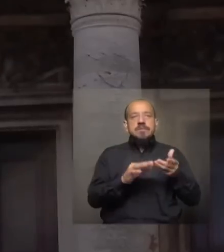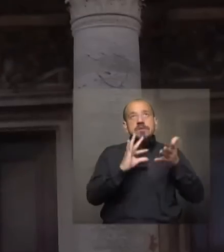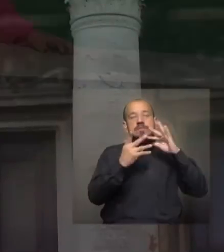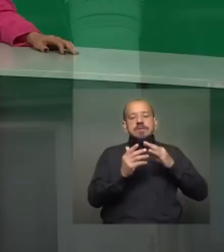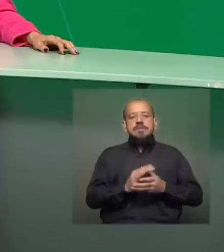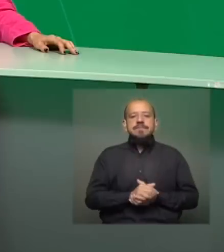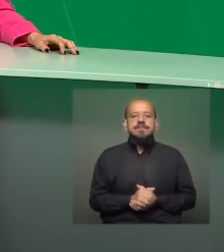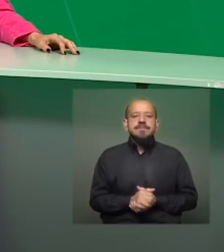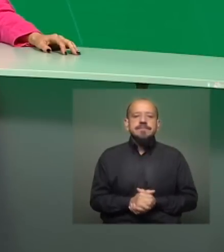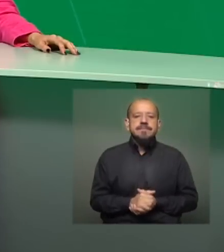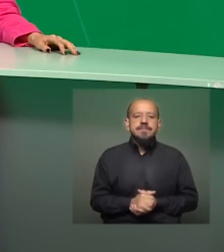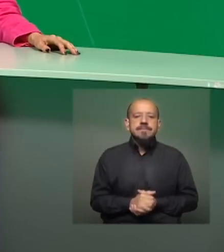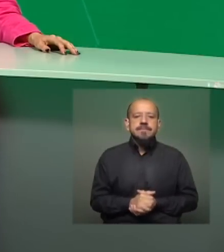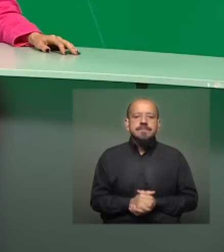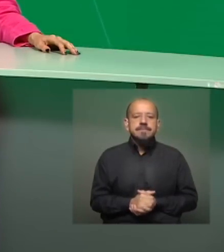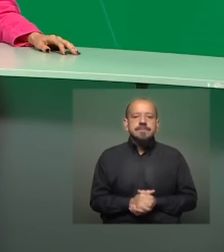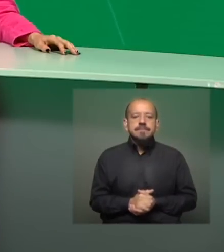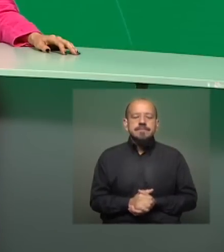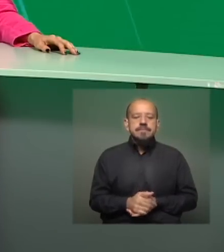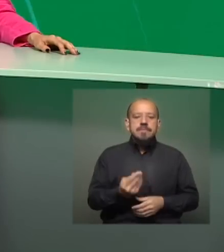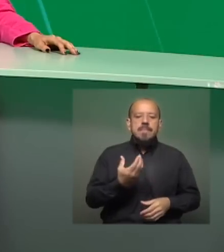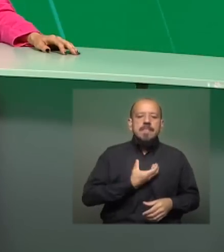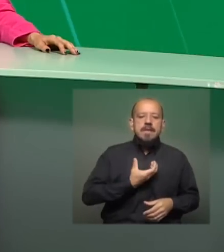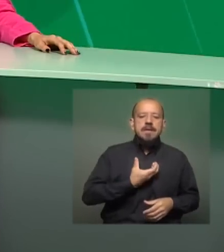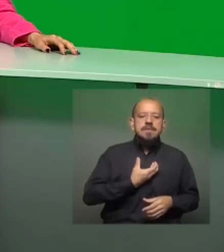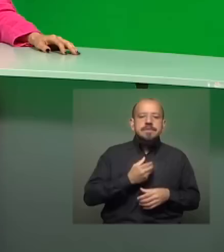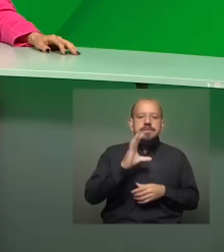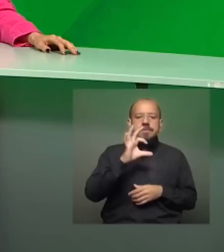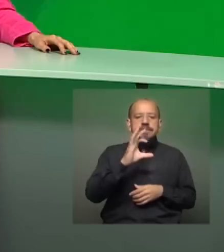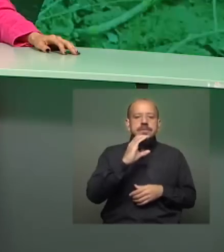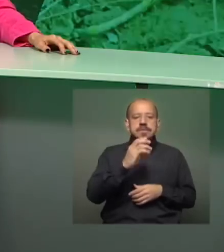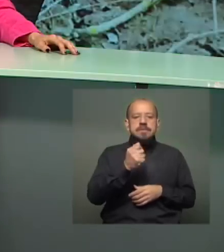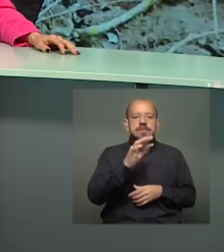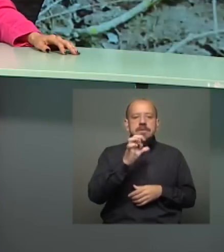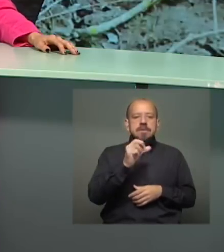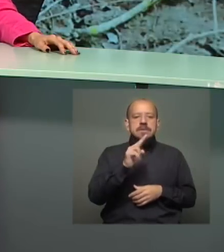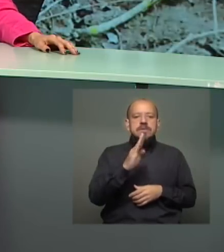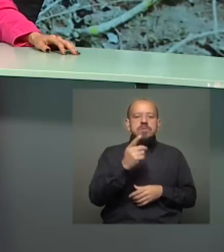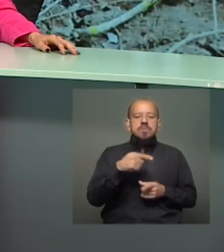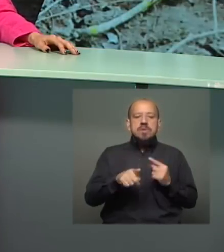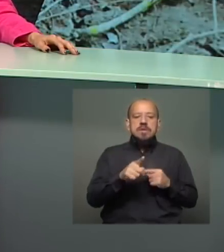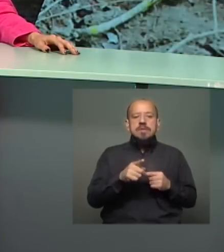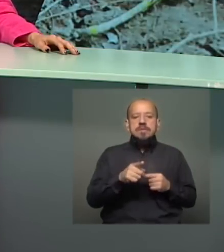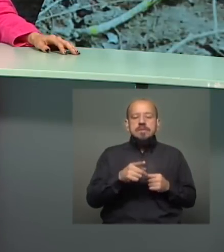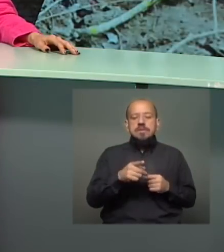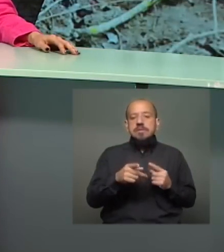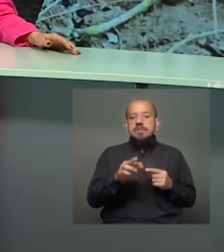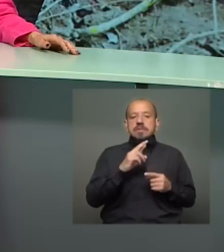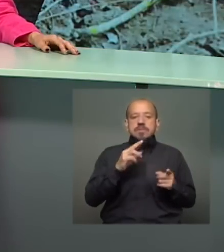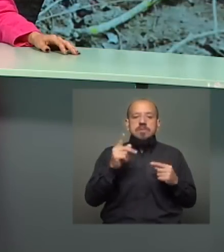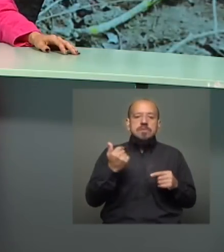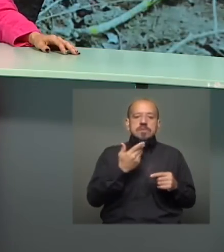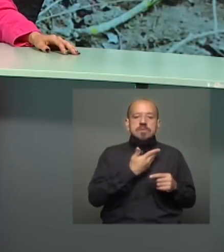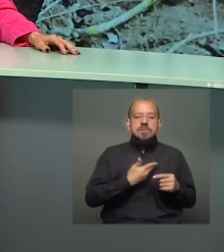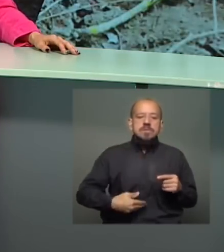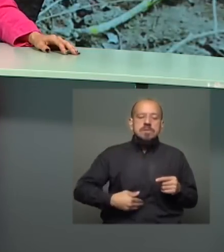tema seguimos en tema el alcalde de casupa el nacionalista Luis oliva le respondió públicamente al presidente